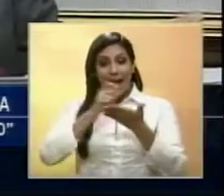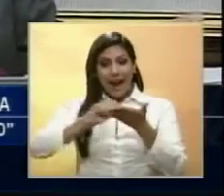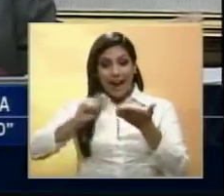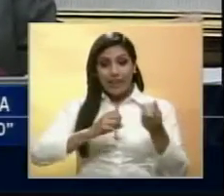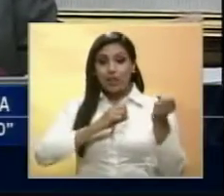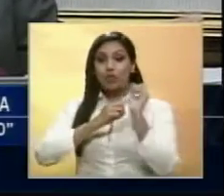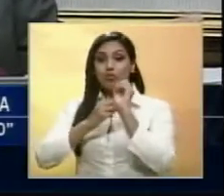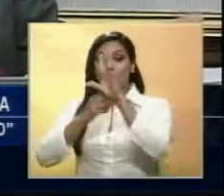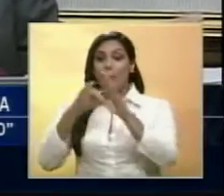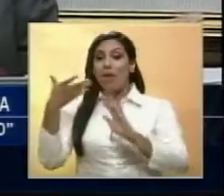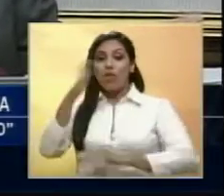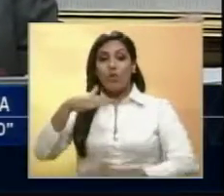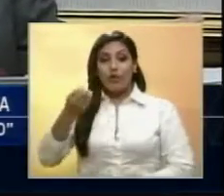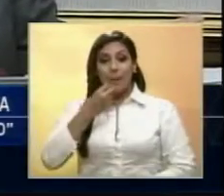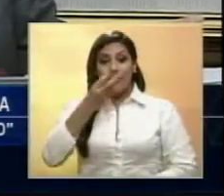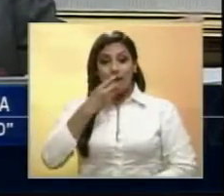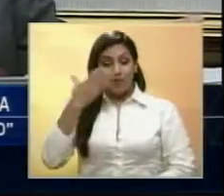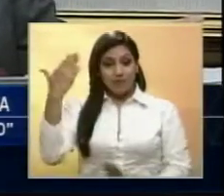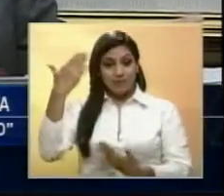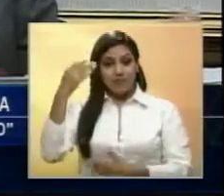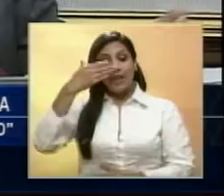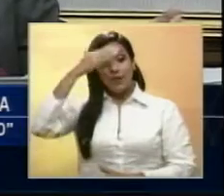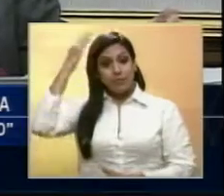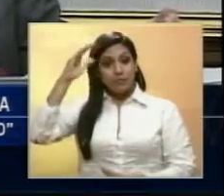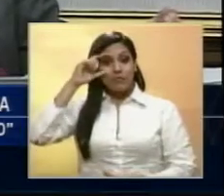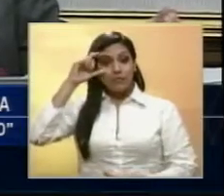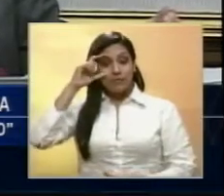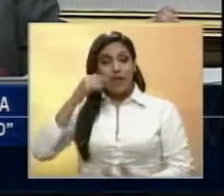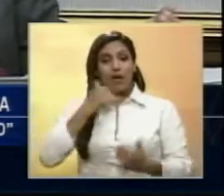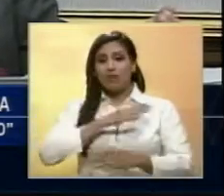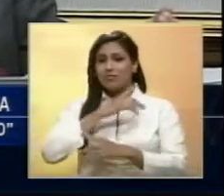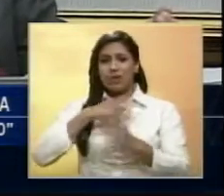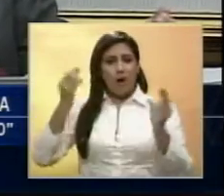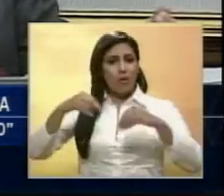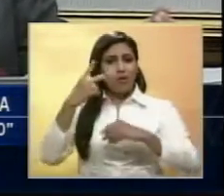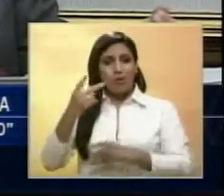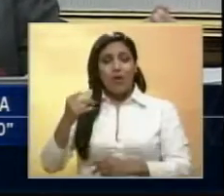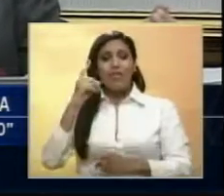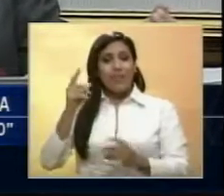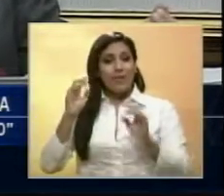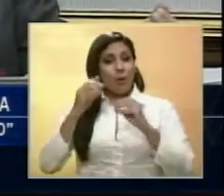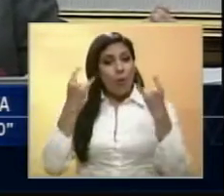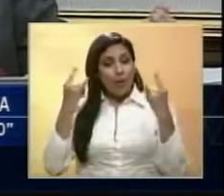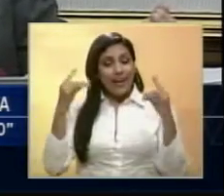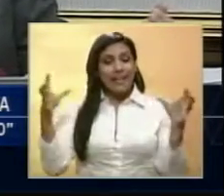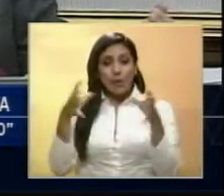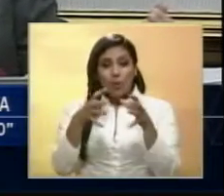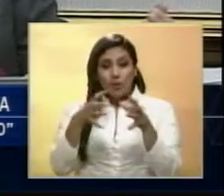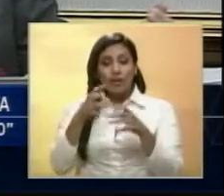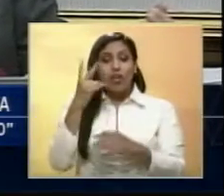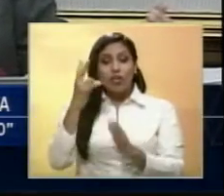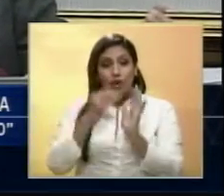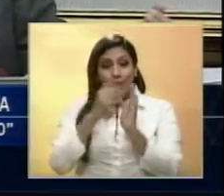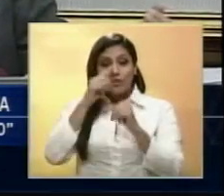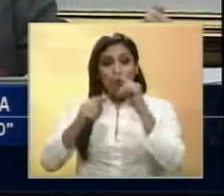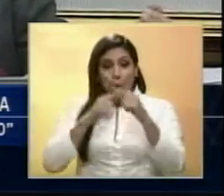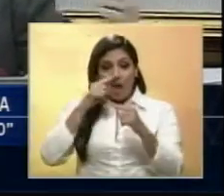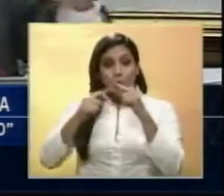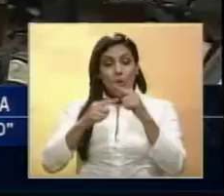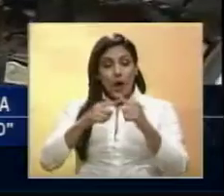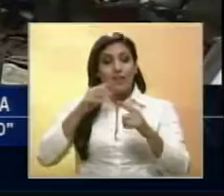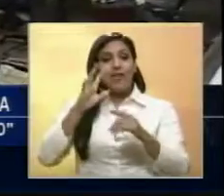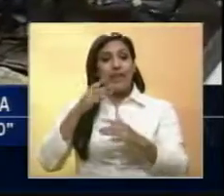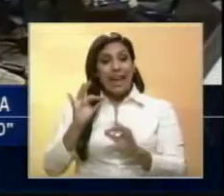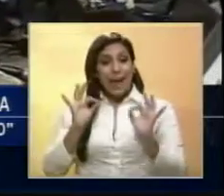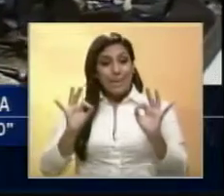al Palacio de Miraflores, el parlamentario manifestó que el condena debe reunirse de forma ordinaria 2 veces al año y en